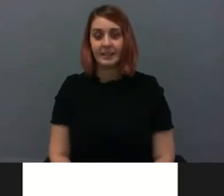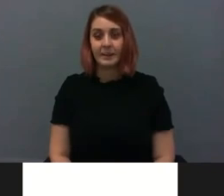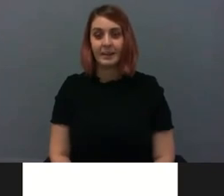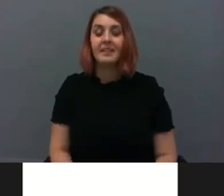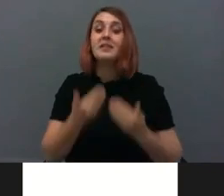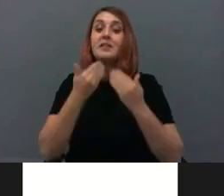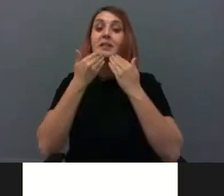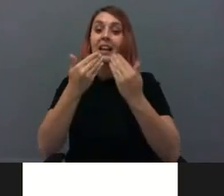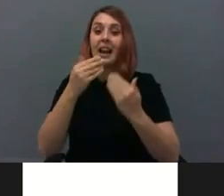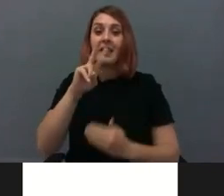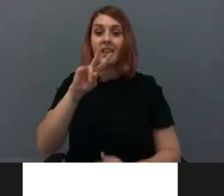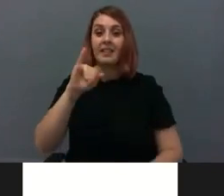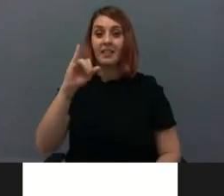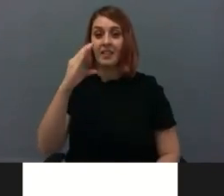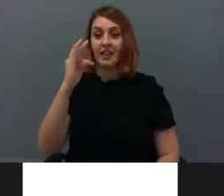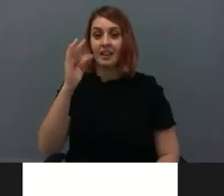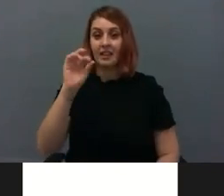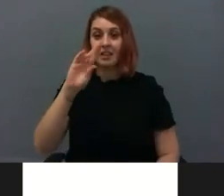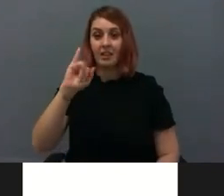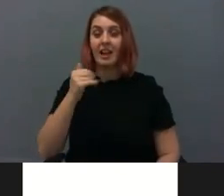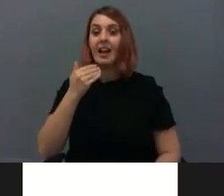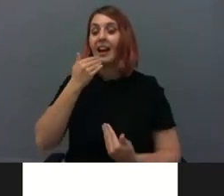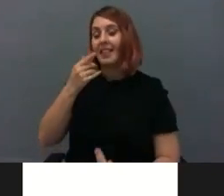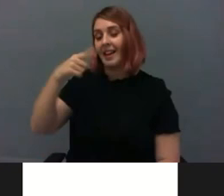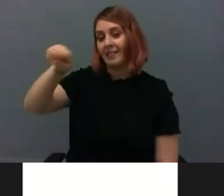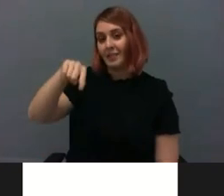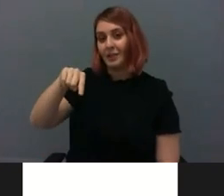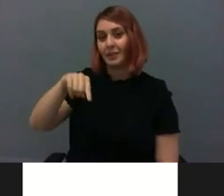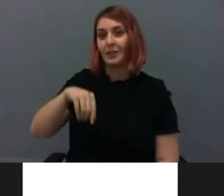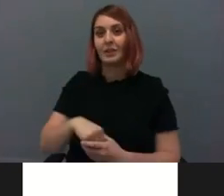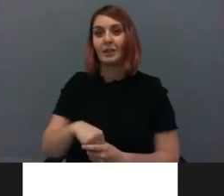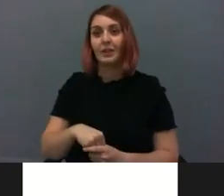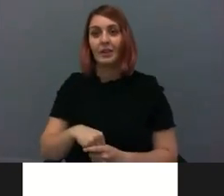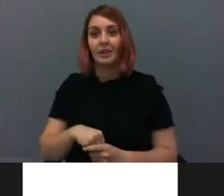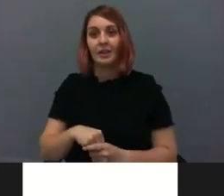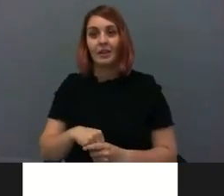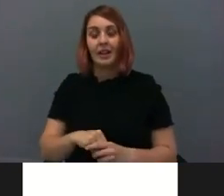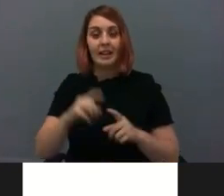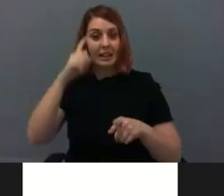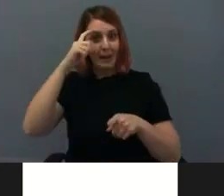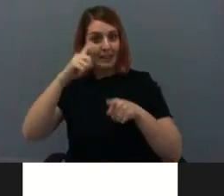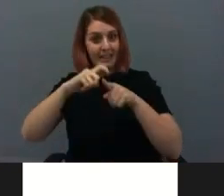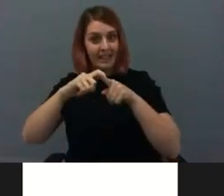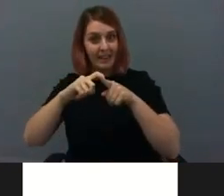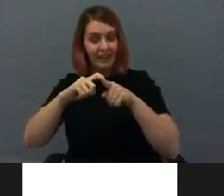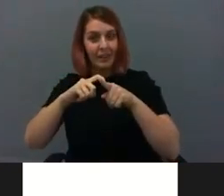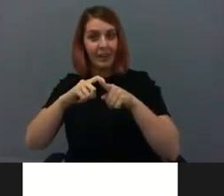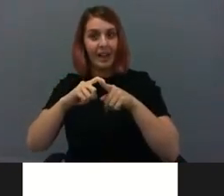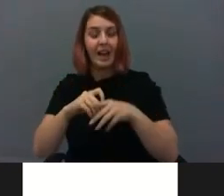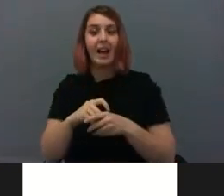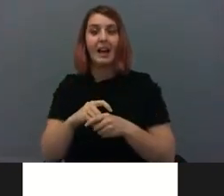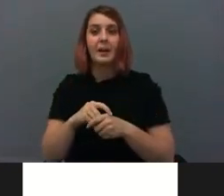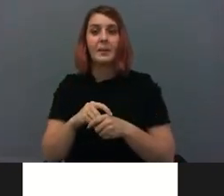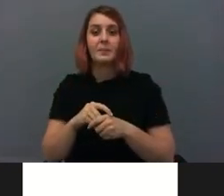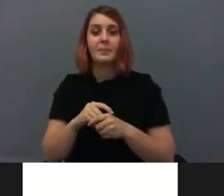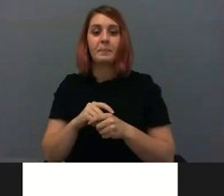Muchas gracias, Victoria. A vosotros. La Asociación de Psicología Americana, la Asociación Americana de Psicología,